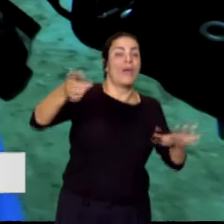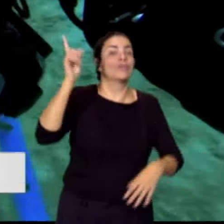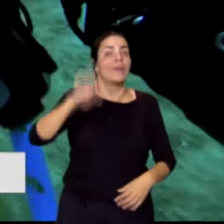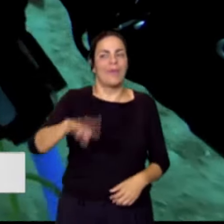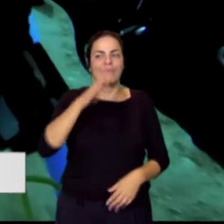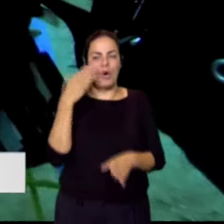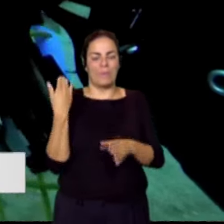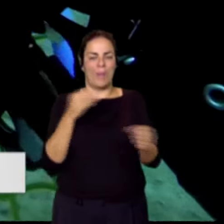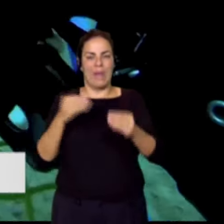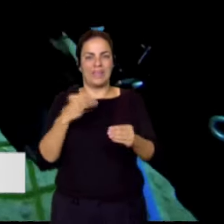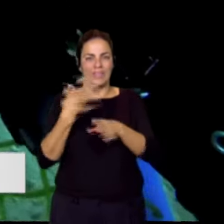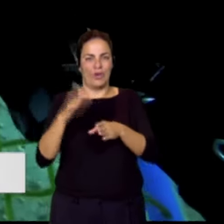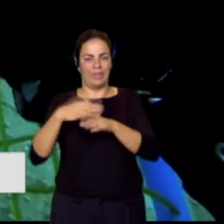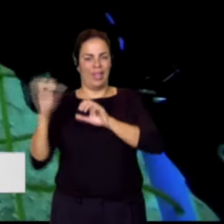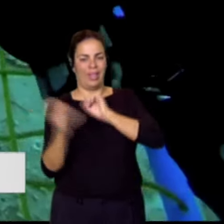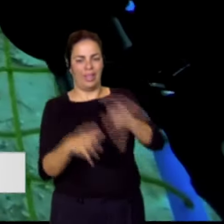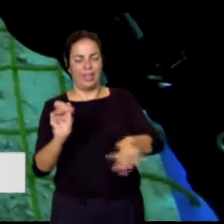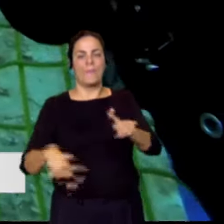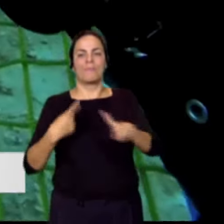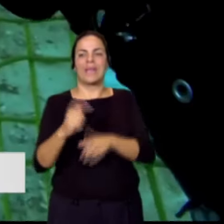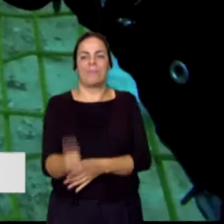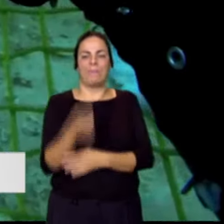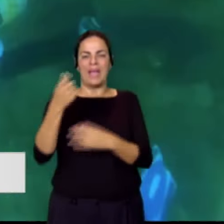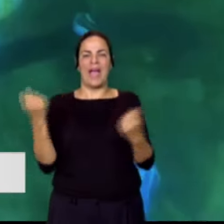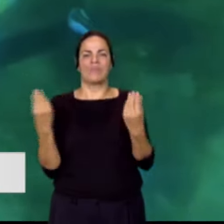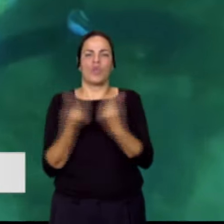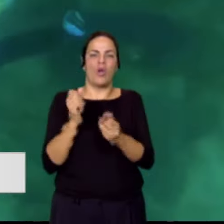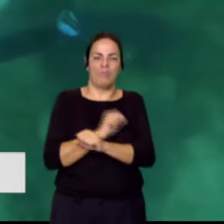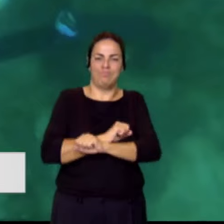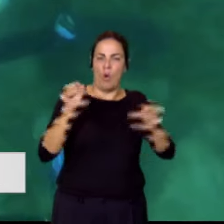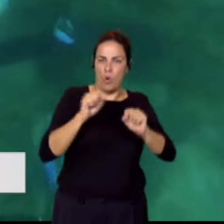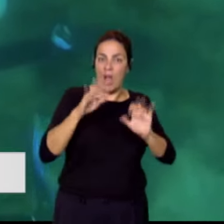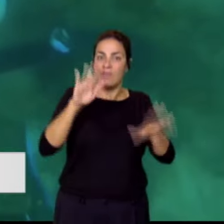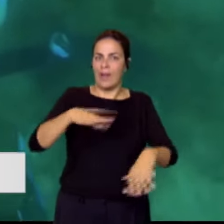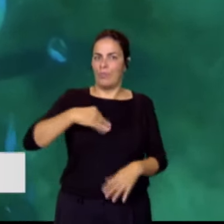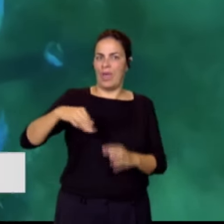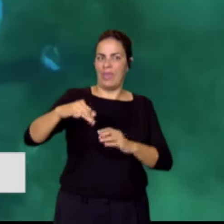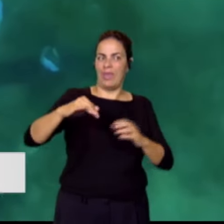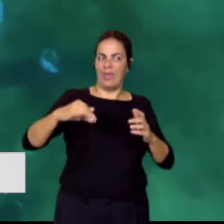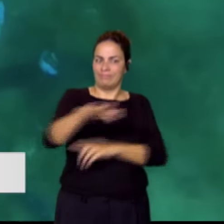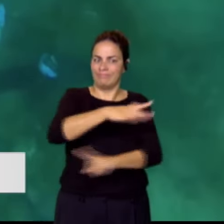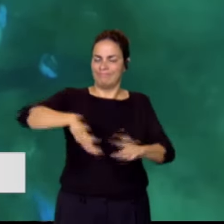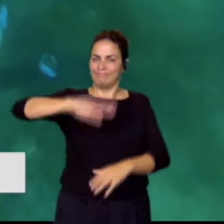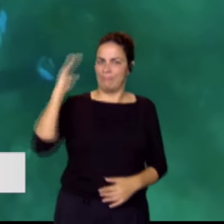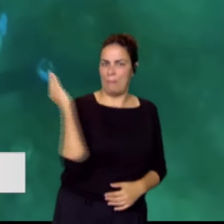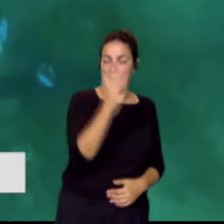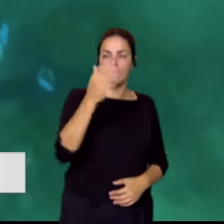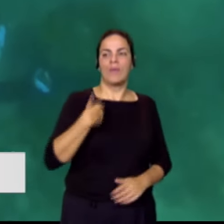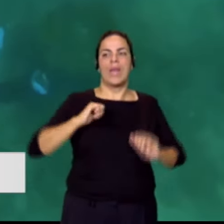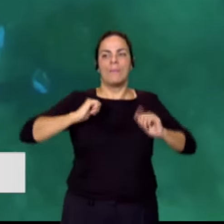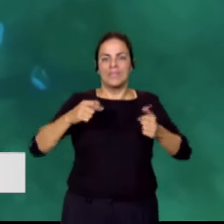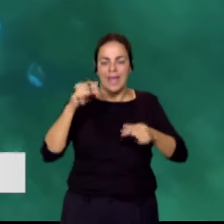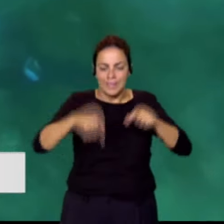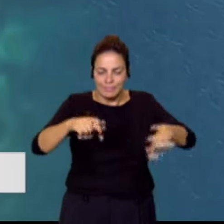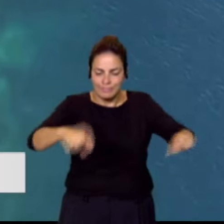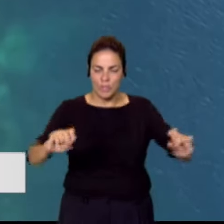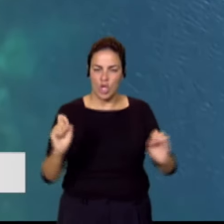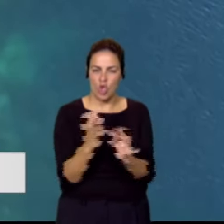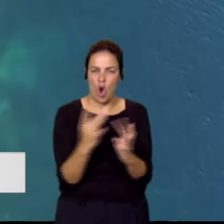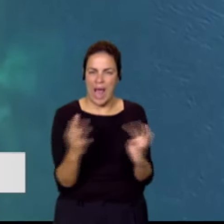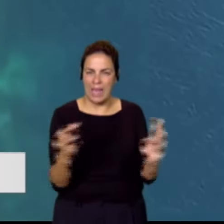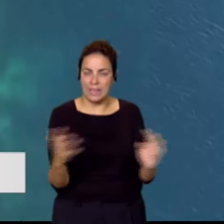la pesca con Dinamita factores que podrían afectar al ecosistema se van a comenzar a plantar viveros de corales en toda la